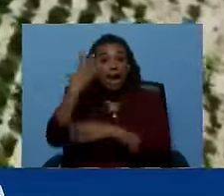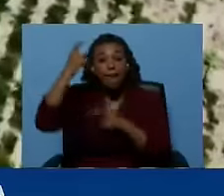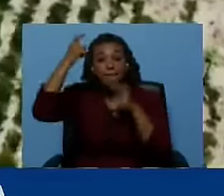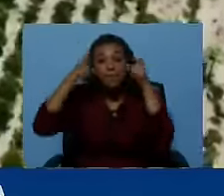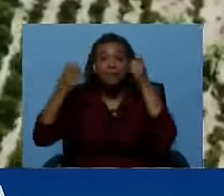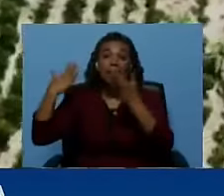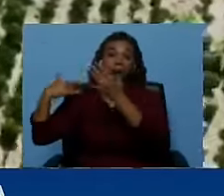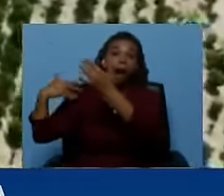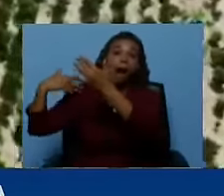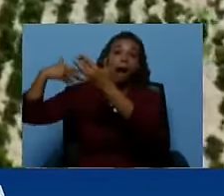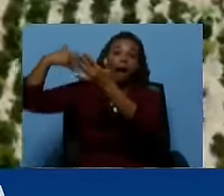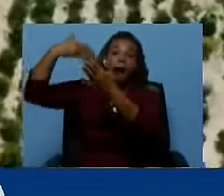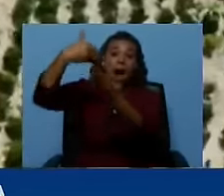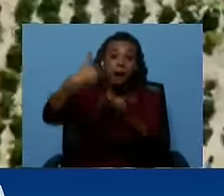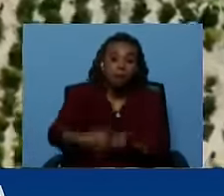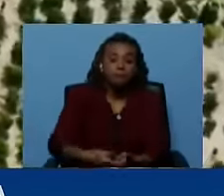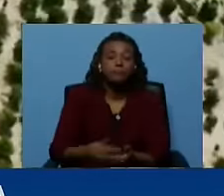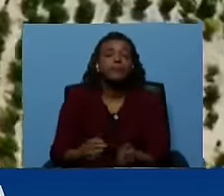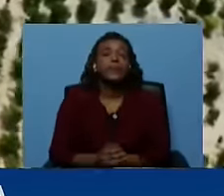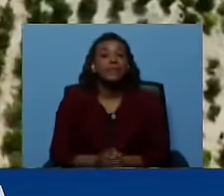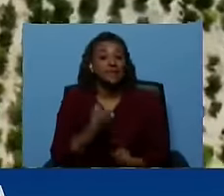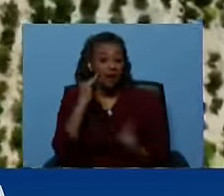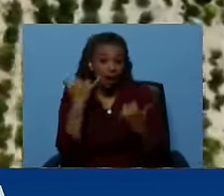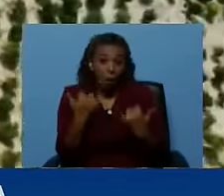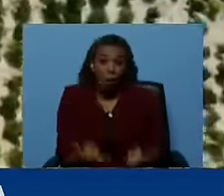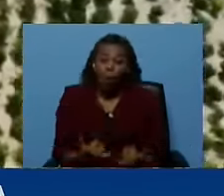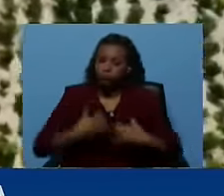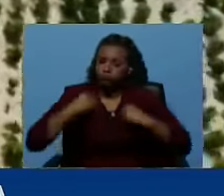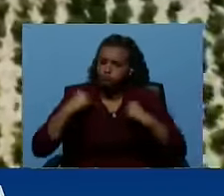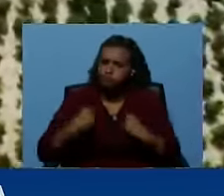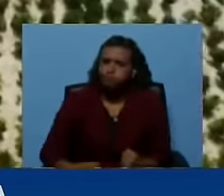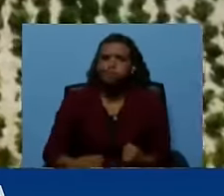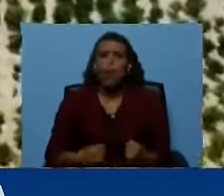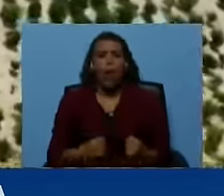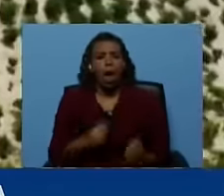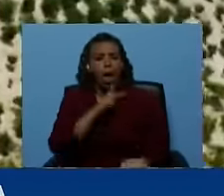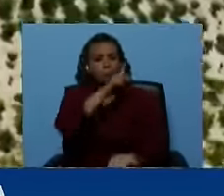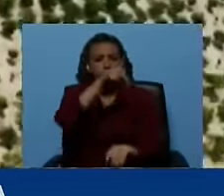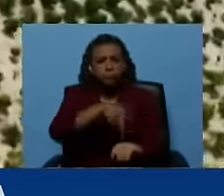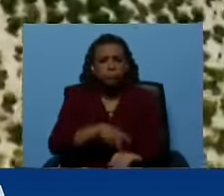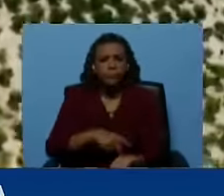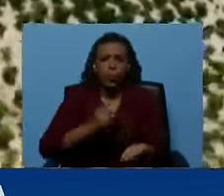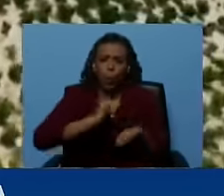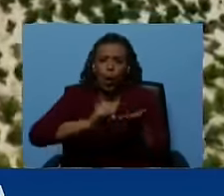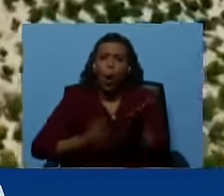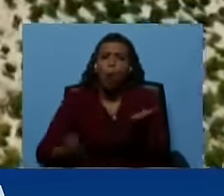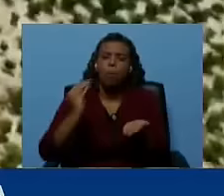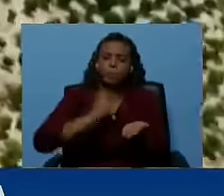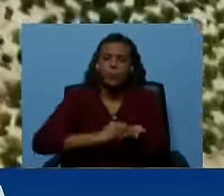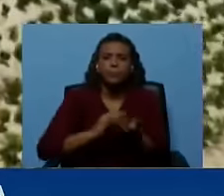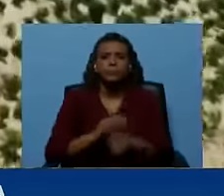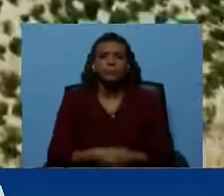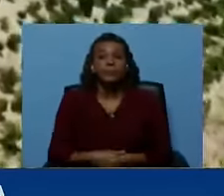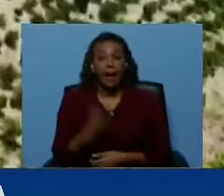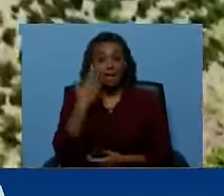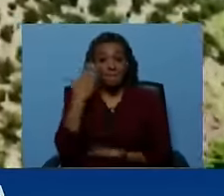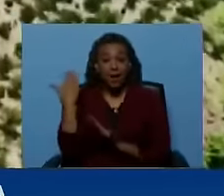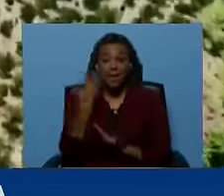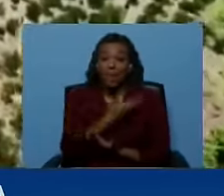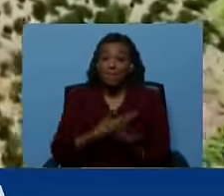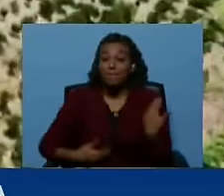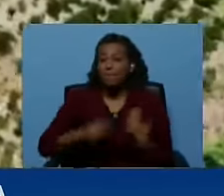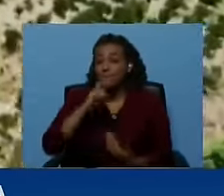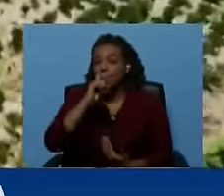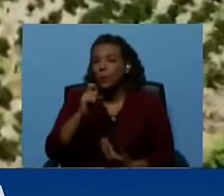el comandante Hugo Chávez y que hoy consolida el presidente Nicolás Maduro ahí vemos al presidente